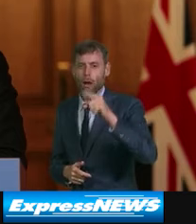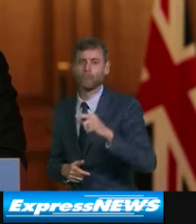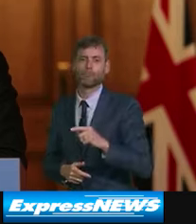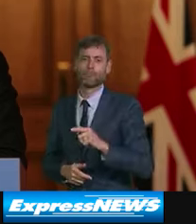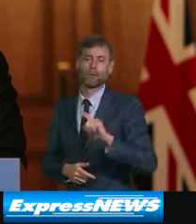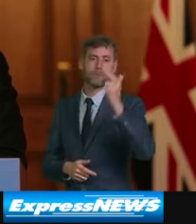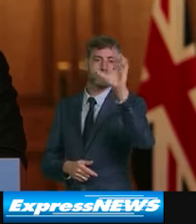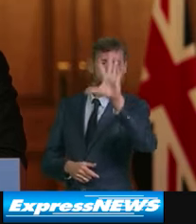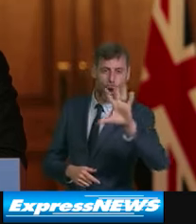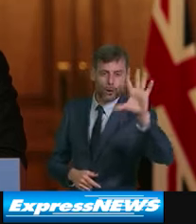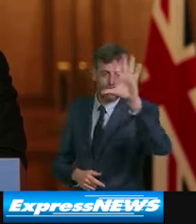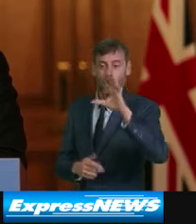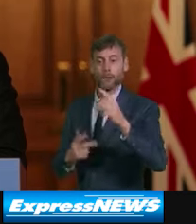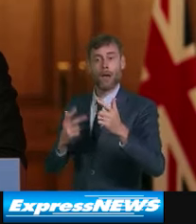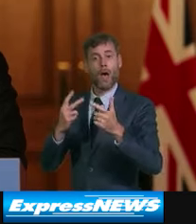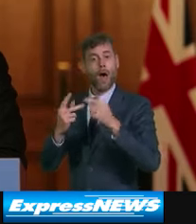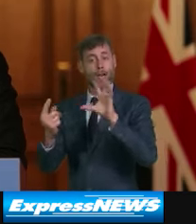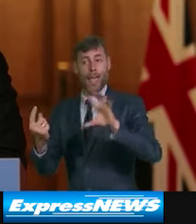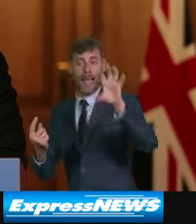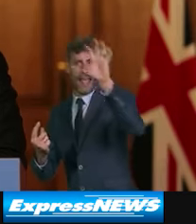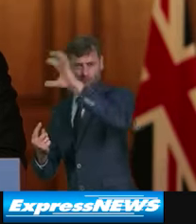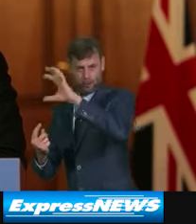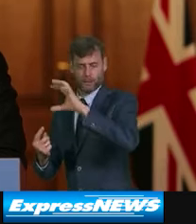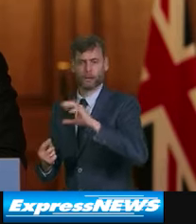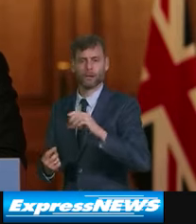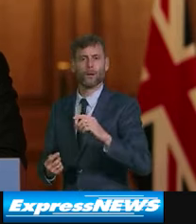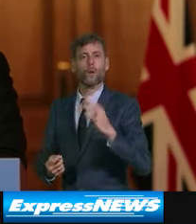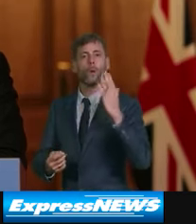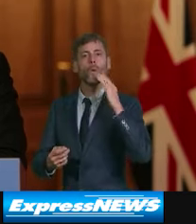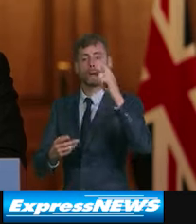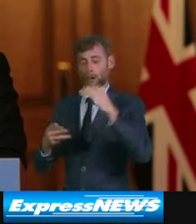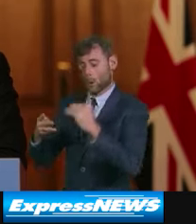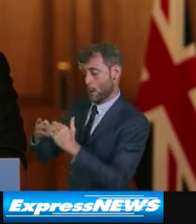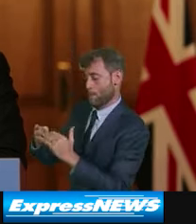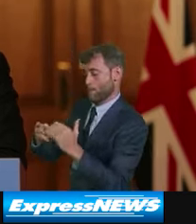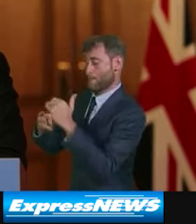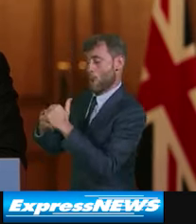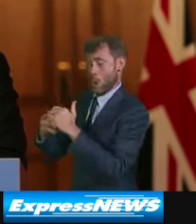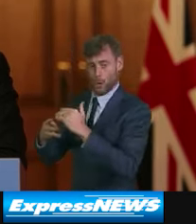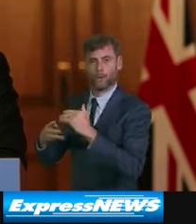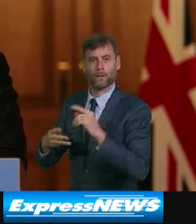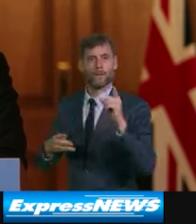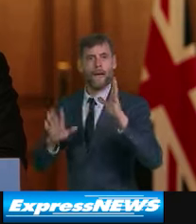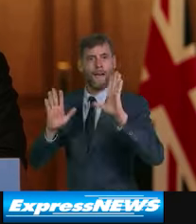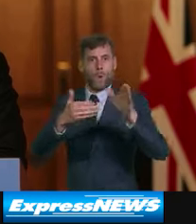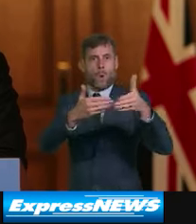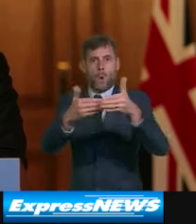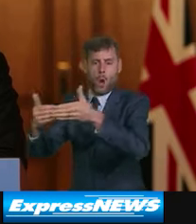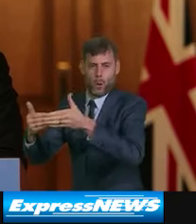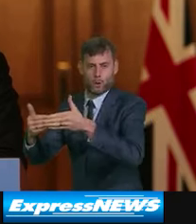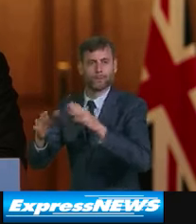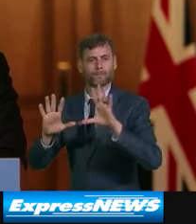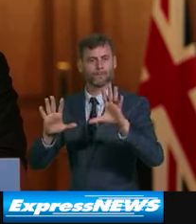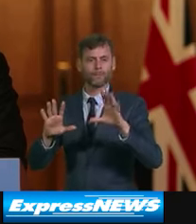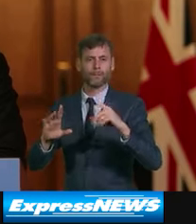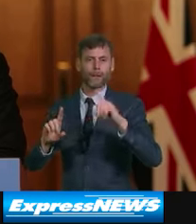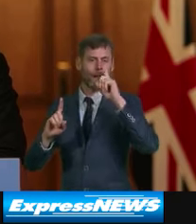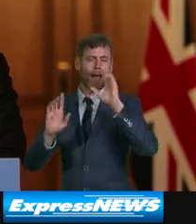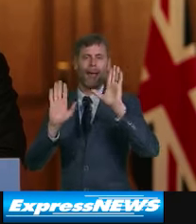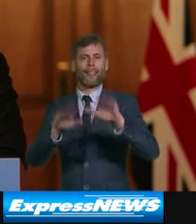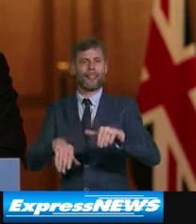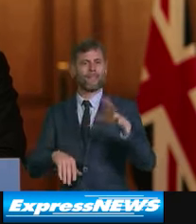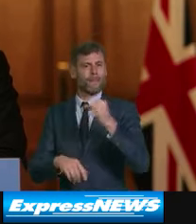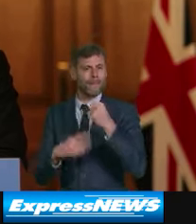Y porque es mucho mejor mantener el negocio en marcha ahora que dejar esos trabajos para siempre en un nuevo